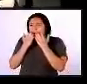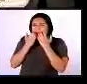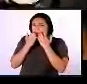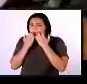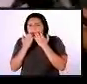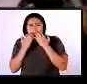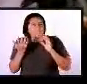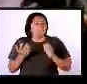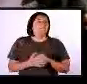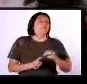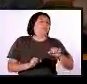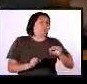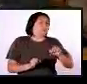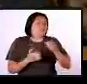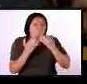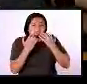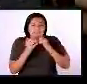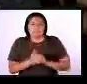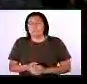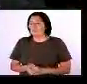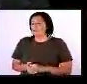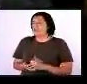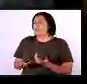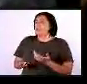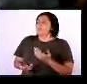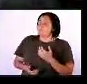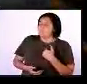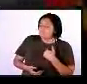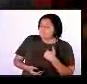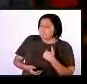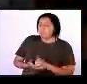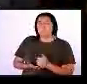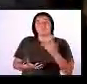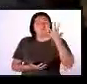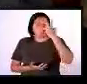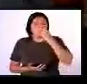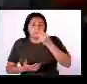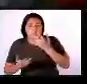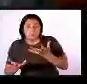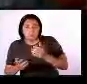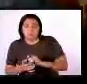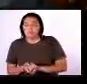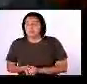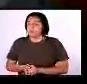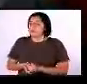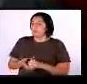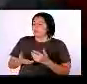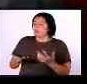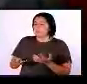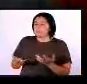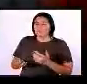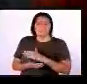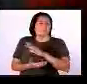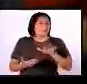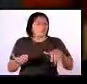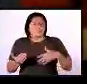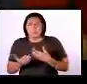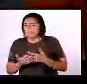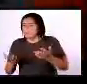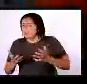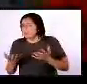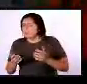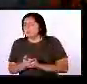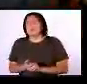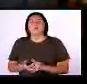como corresponde. Sí. ¿Qué te pareció la obra? Bien, está bonito. En todas las sombras,